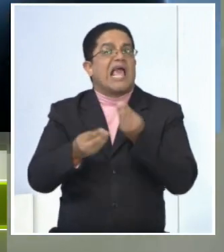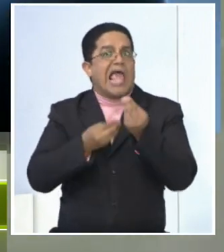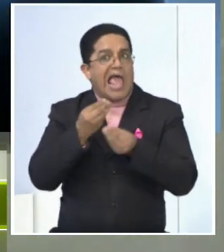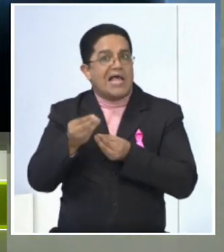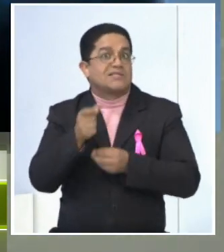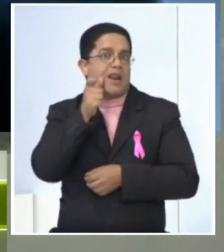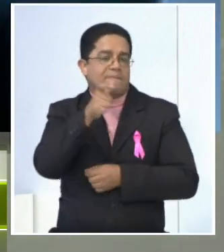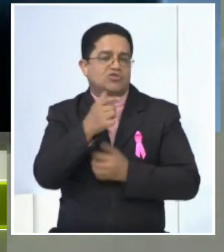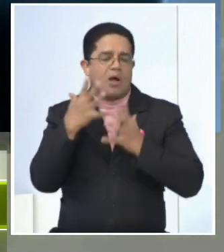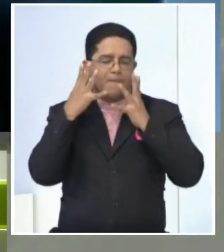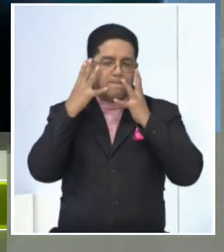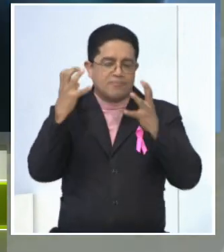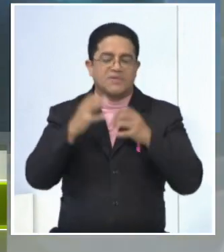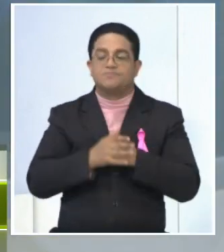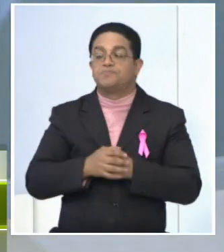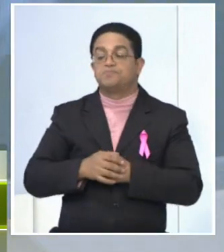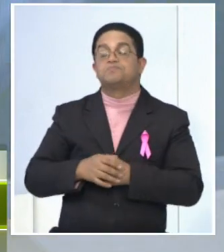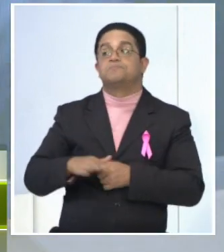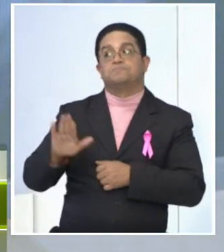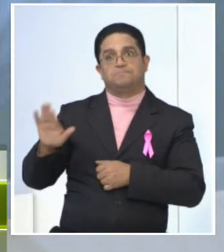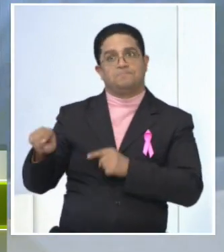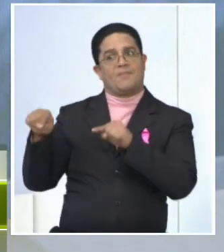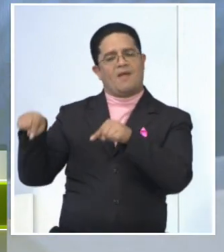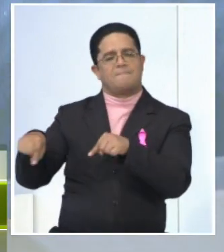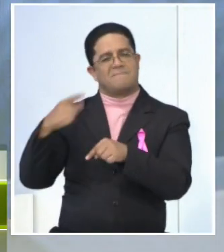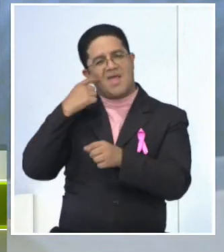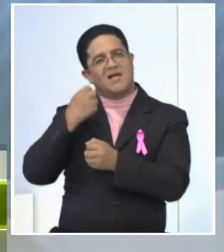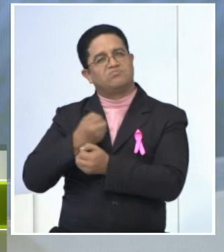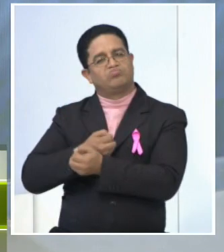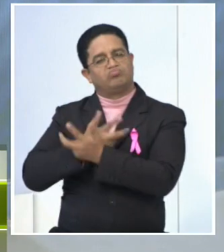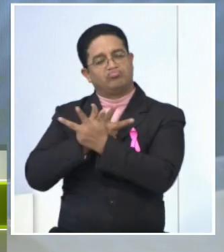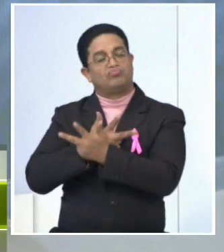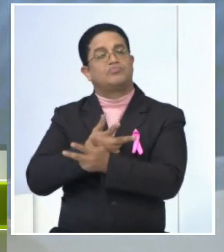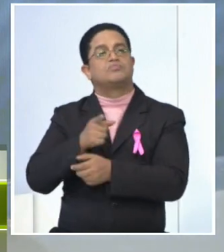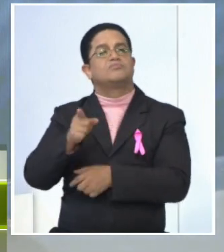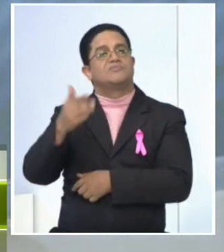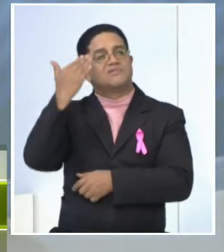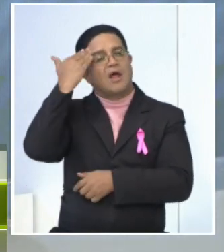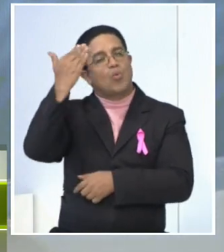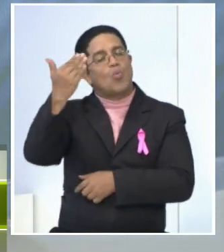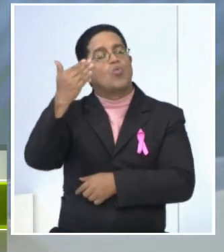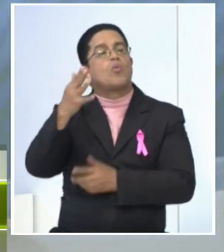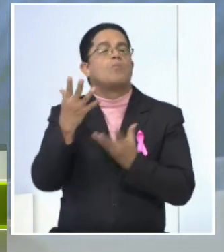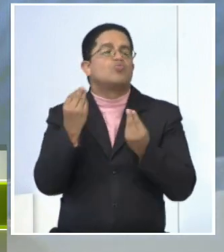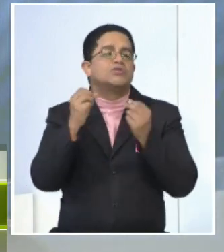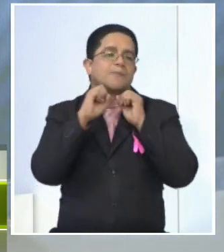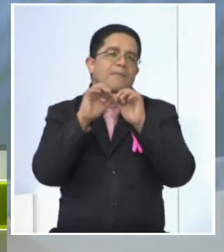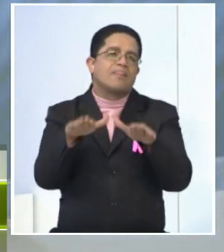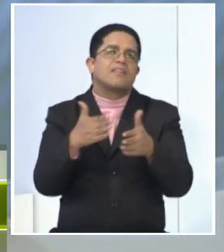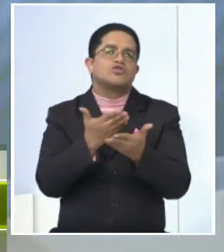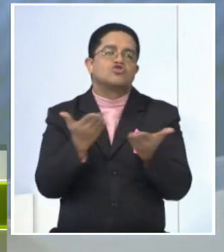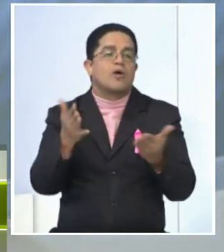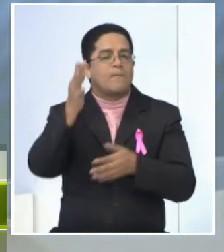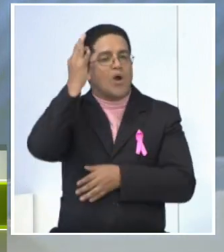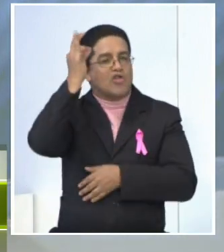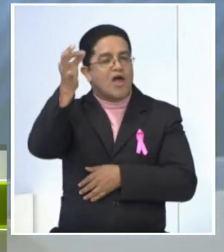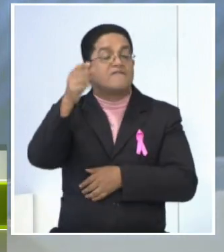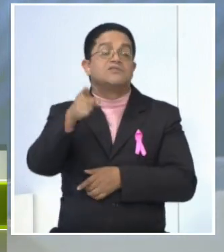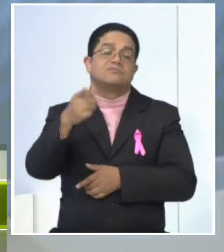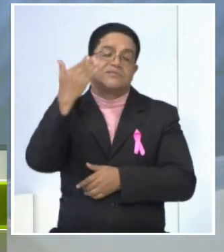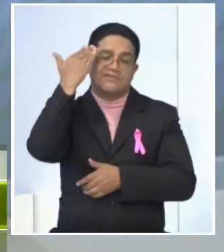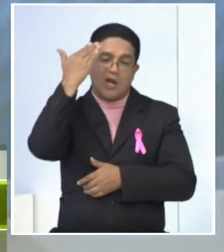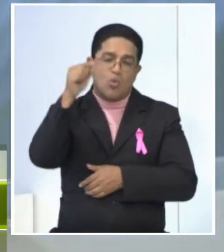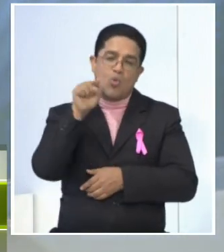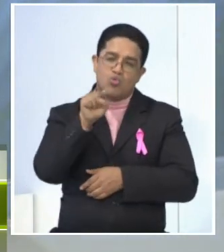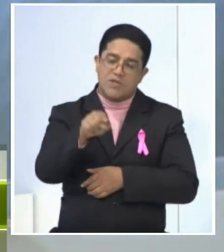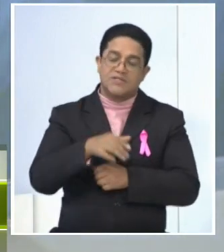en un paciente. Por acá también estamos conectados en redes sociales. Wilmer71 dice saludos, muchas bendiciones desde Puerto Cabello, saludos para ti.